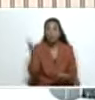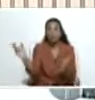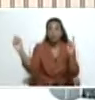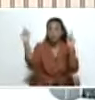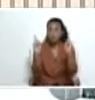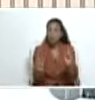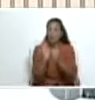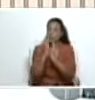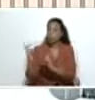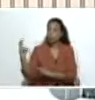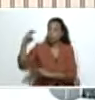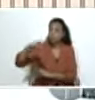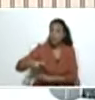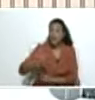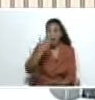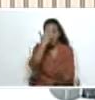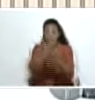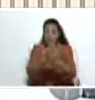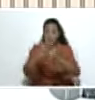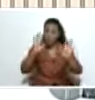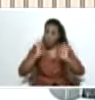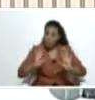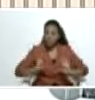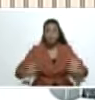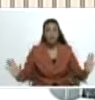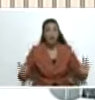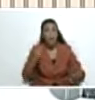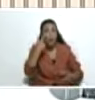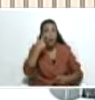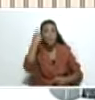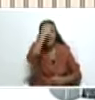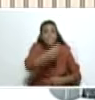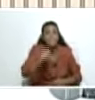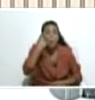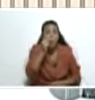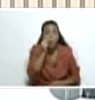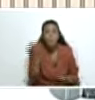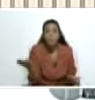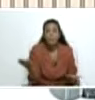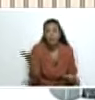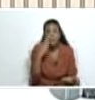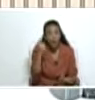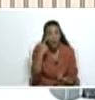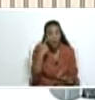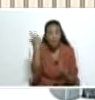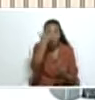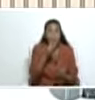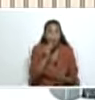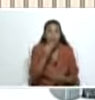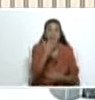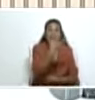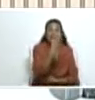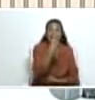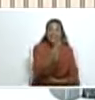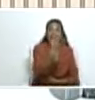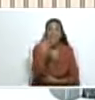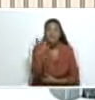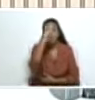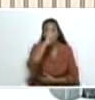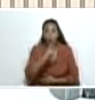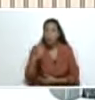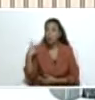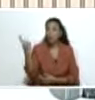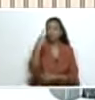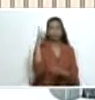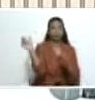en la mesa, ¿vale? Al frente en la mesa. Le quiero ver la cara a Montezuma, este muchacho de 35 años que anda recorriendo el